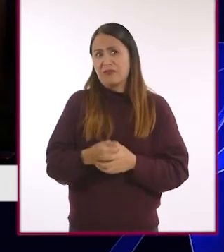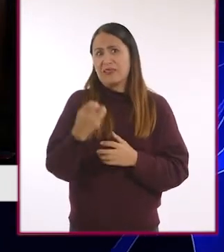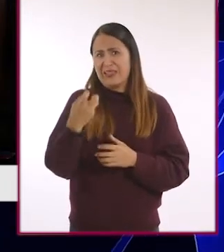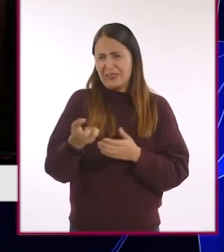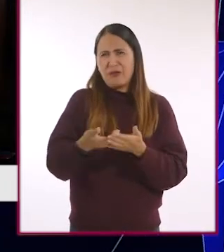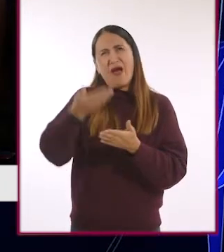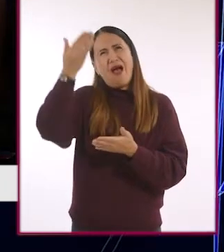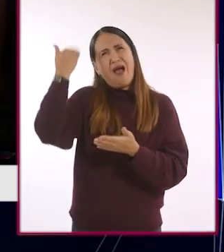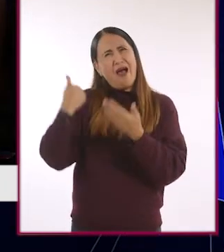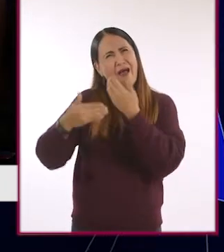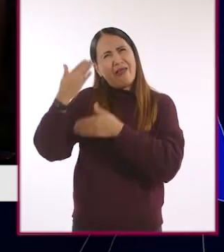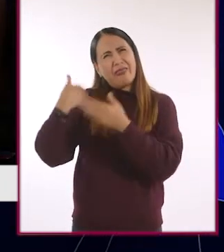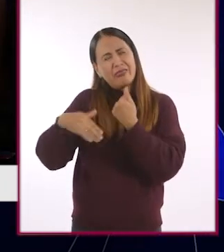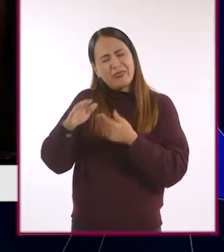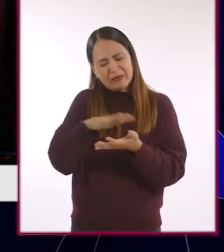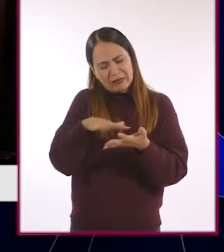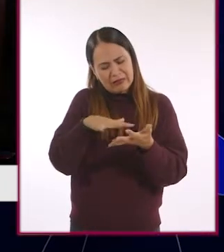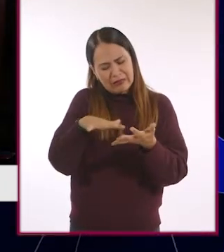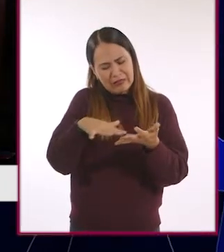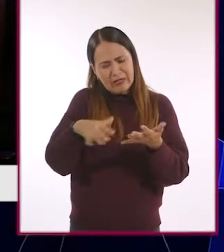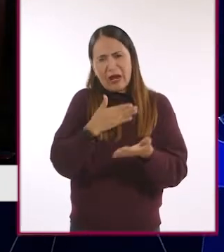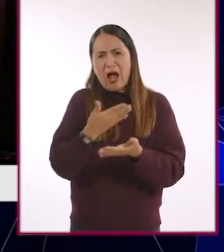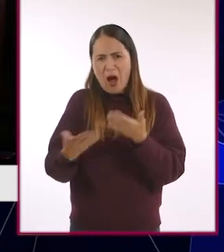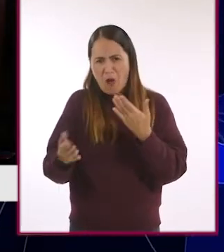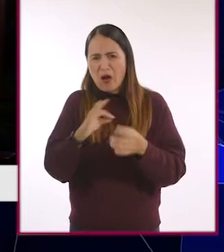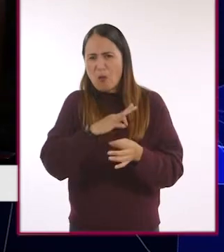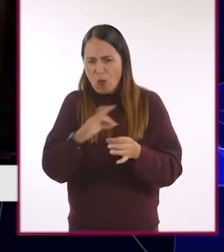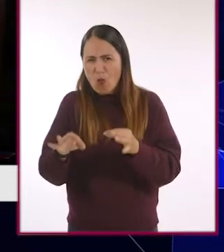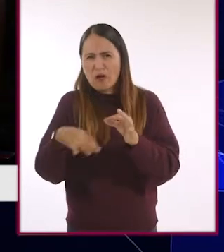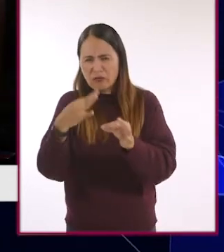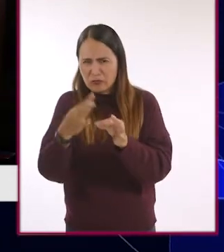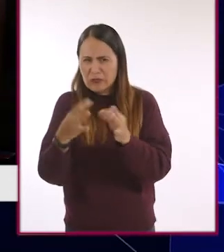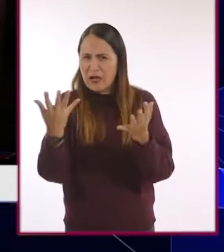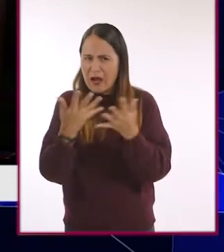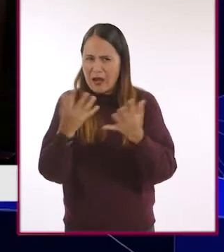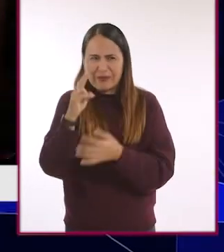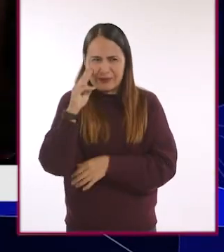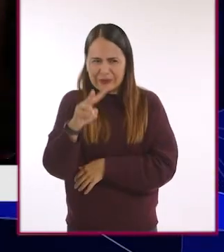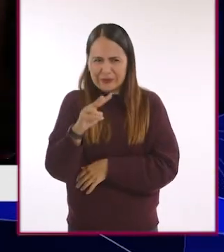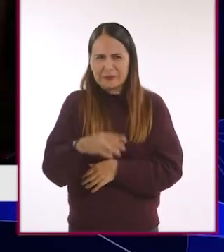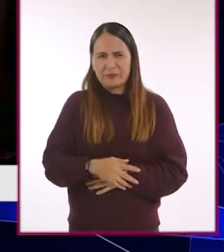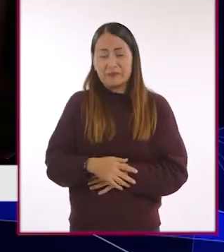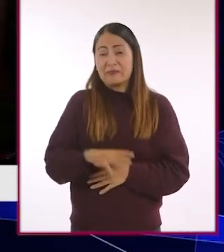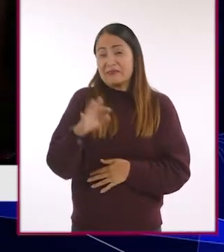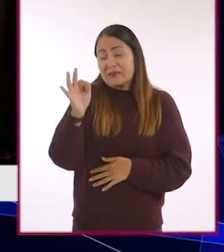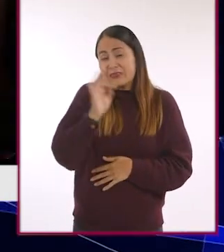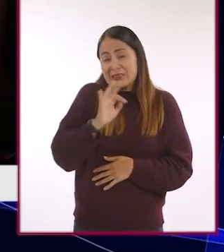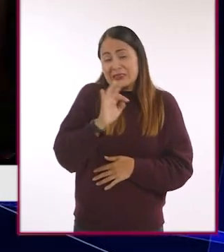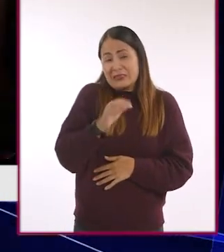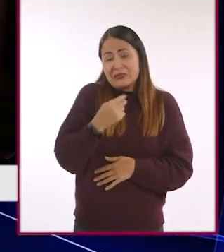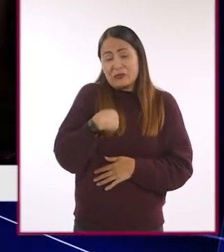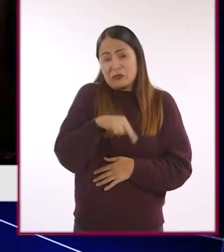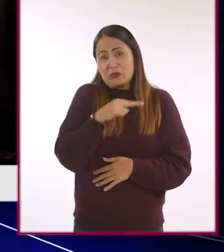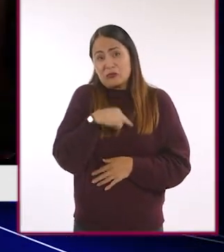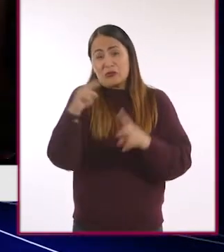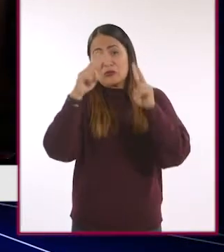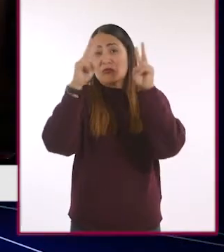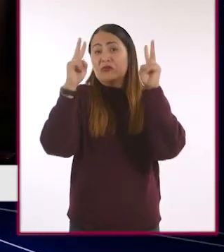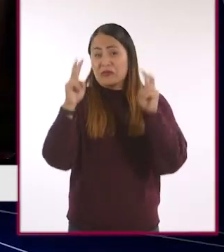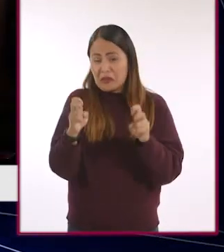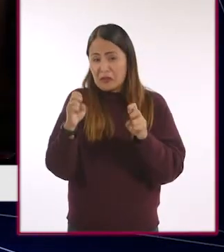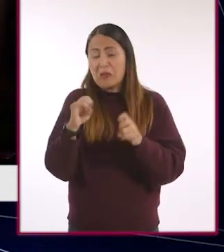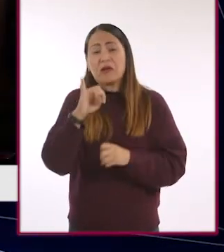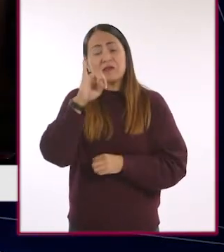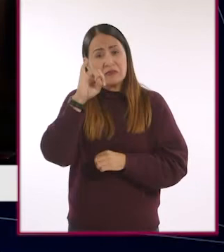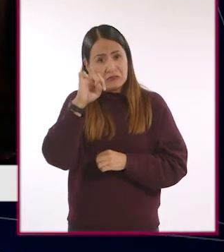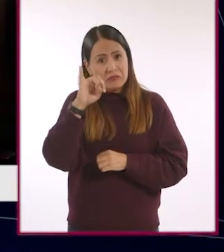que nosotros generamos como contenido que podría sonar un poco a show business, realmente sí está